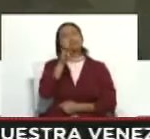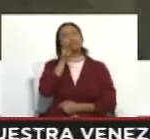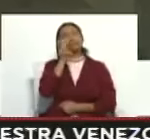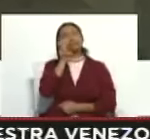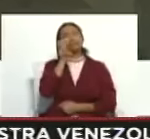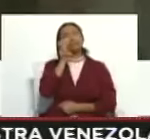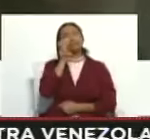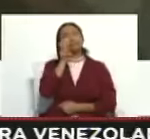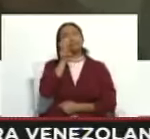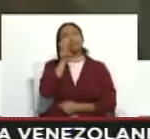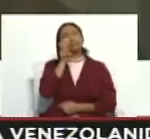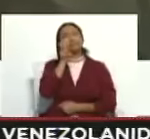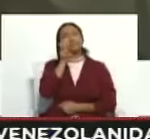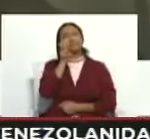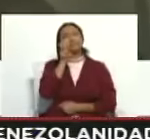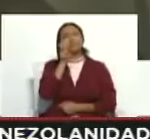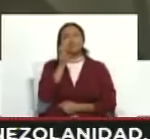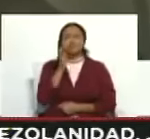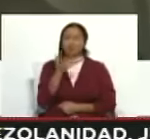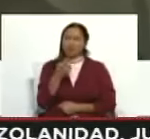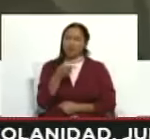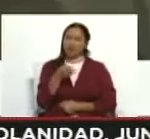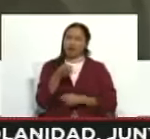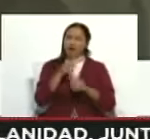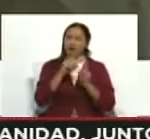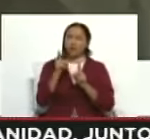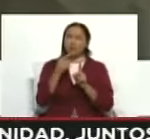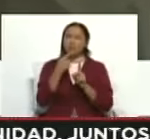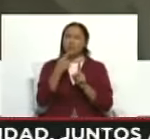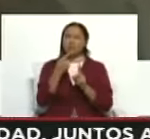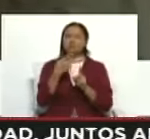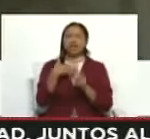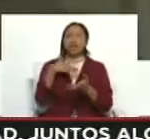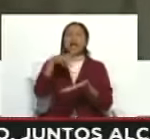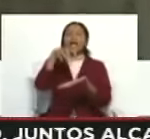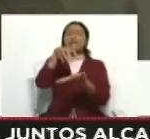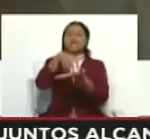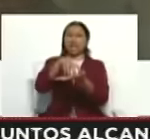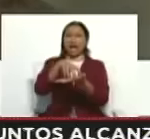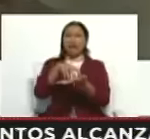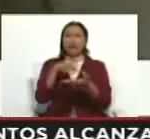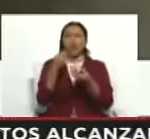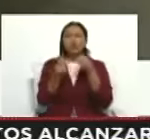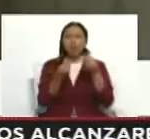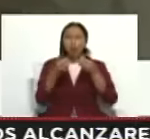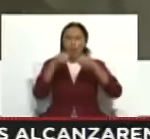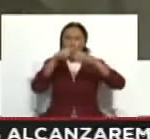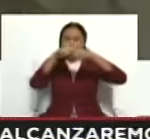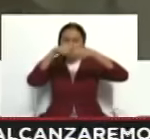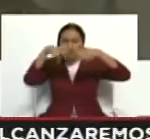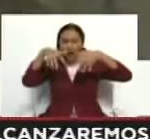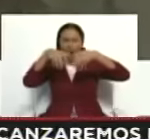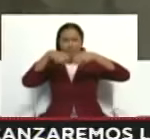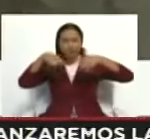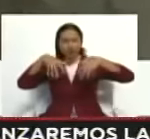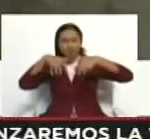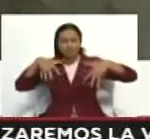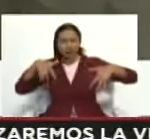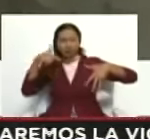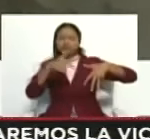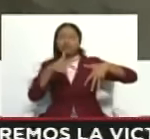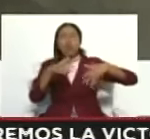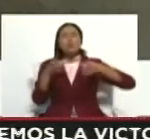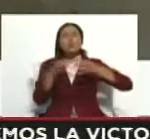algunos mensajes como encriptados. Nos gustaría saber cómo es este flujograma, cómo es este organigrama de esta trama de